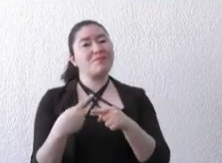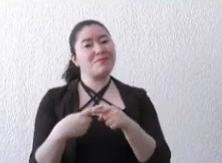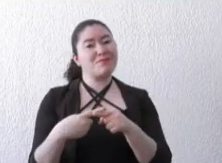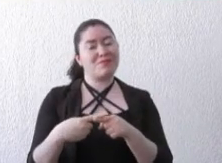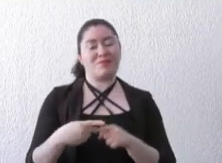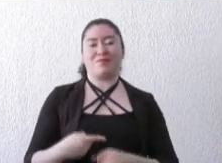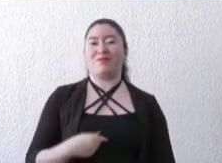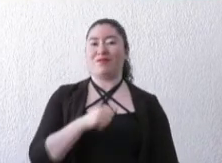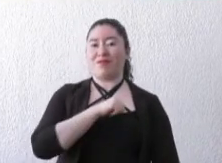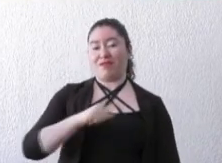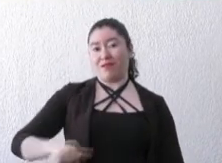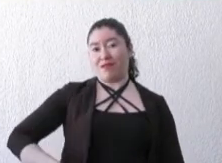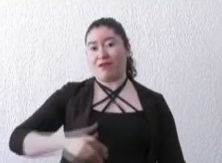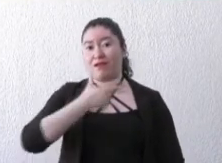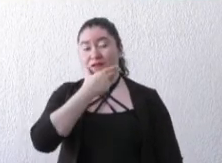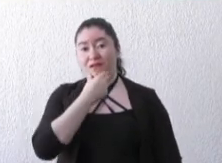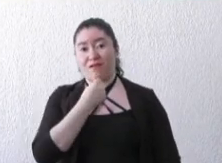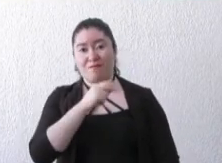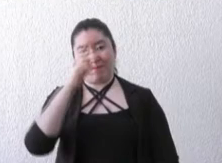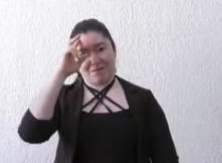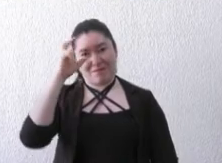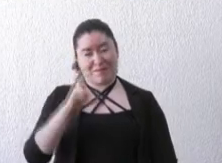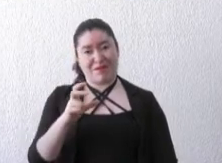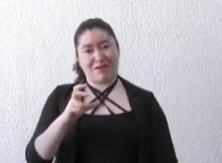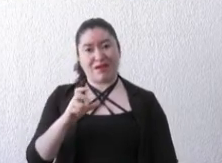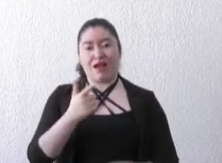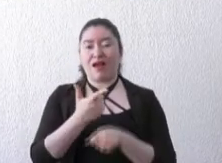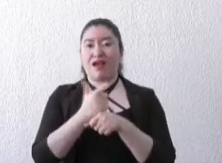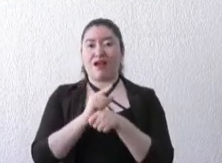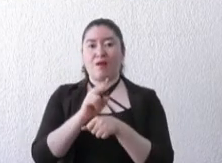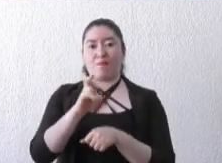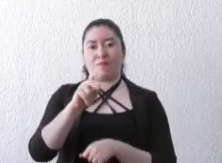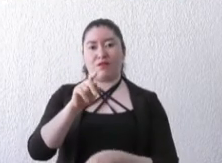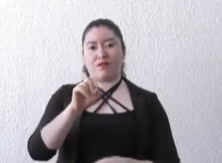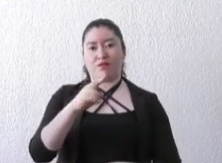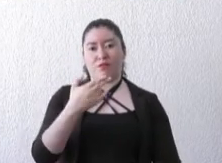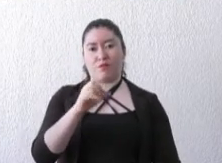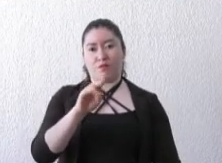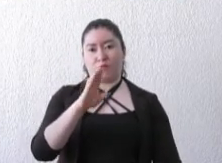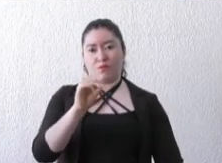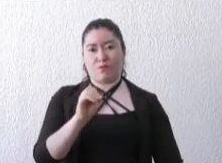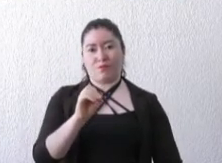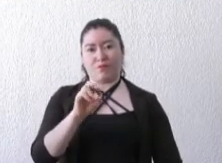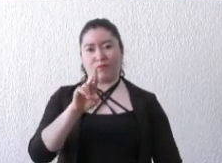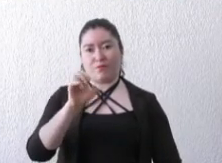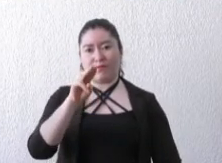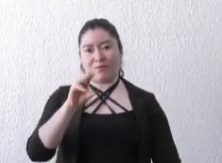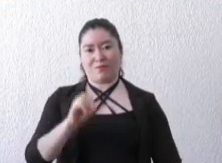Miguel Hidalgo, licenciado Víctor Hugo Romo de Vivar Guerra.